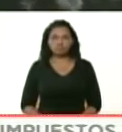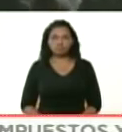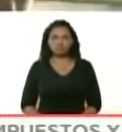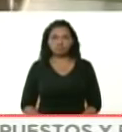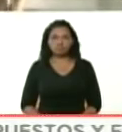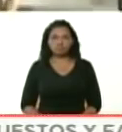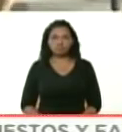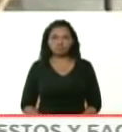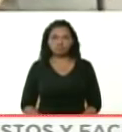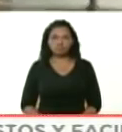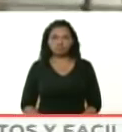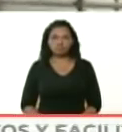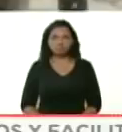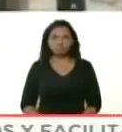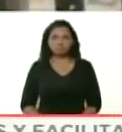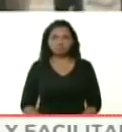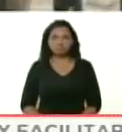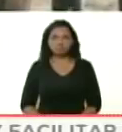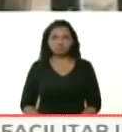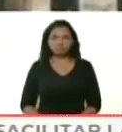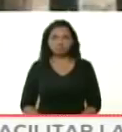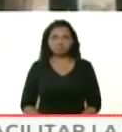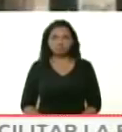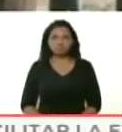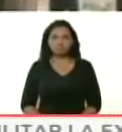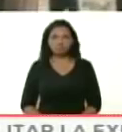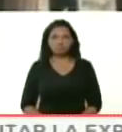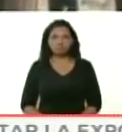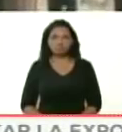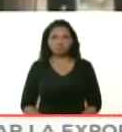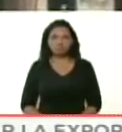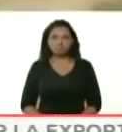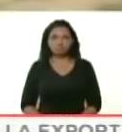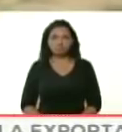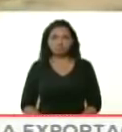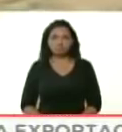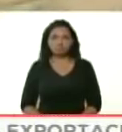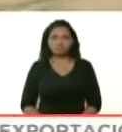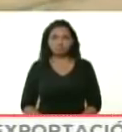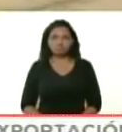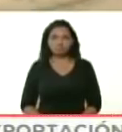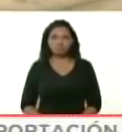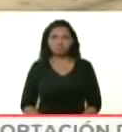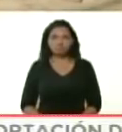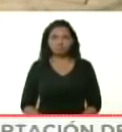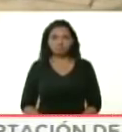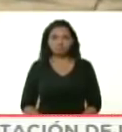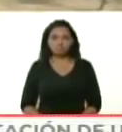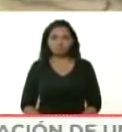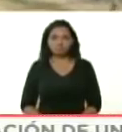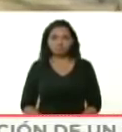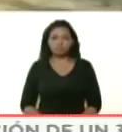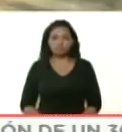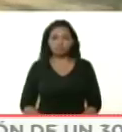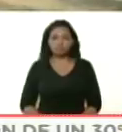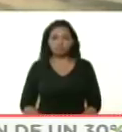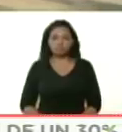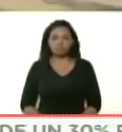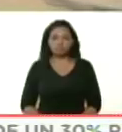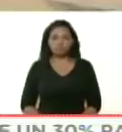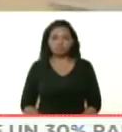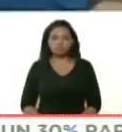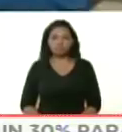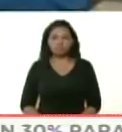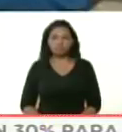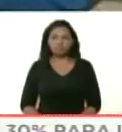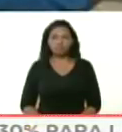y siempre apoyando. En esta situación de donde se necesita que los venezolanos y las